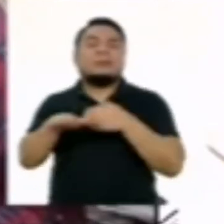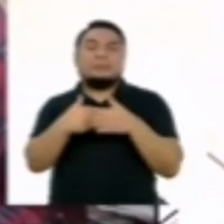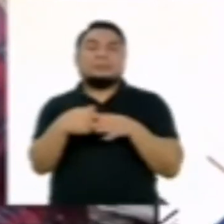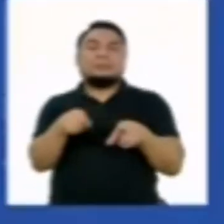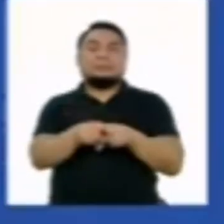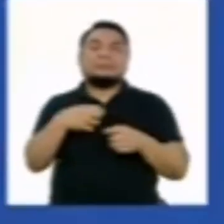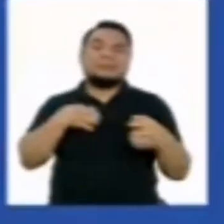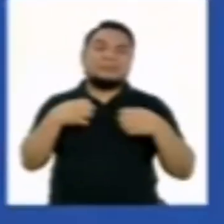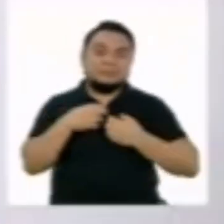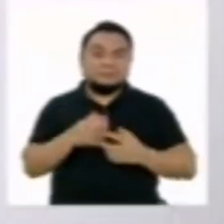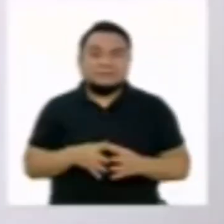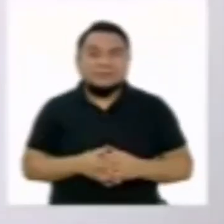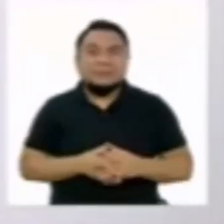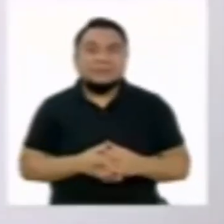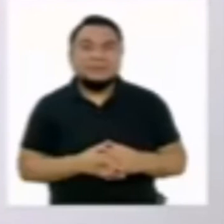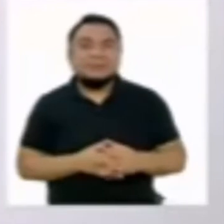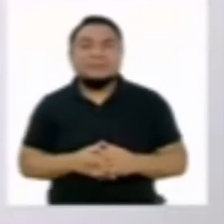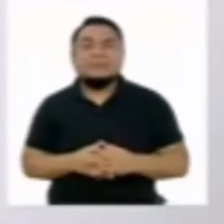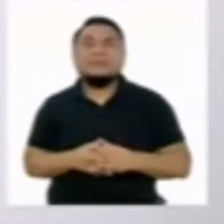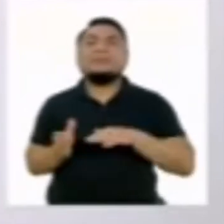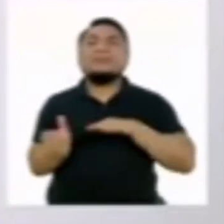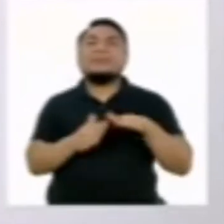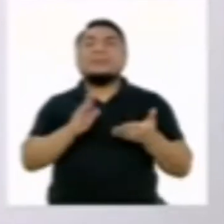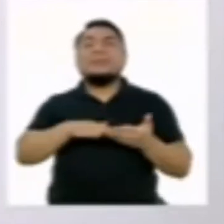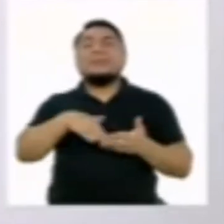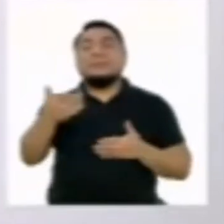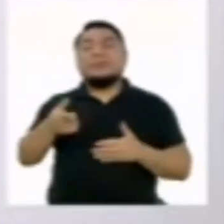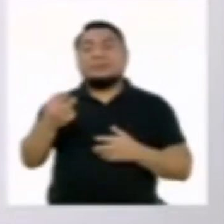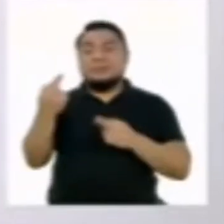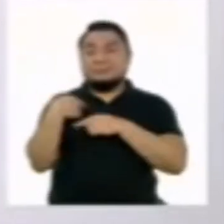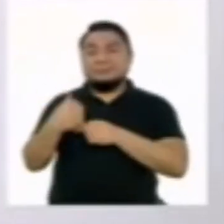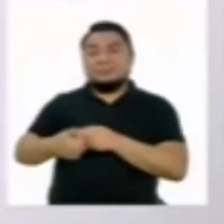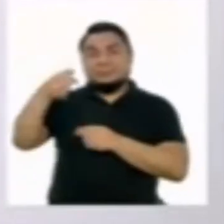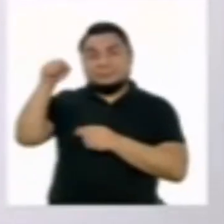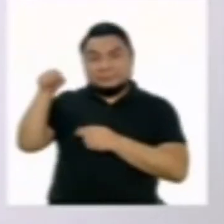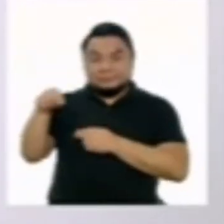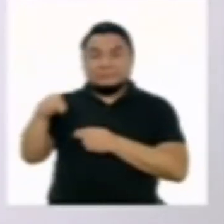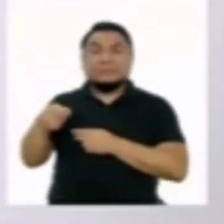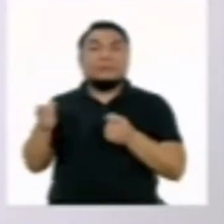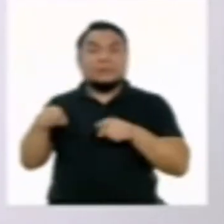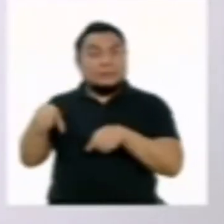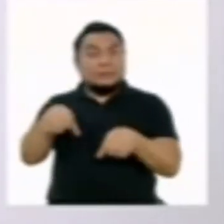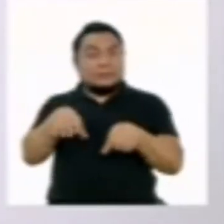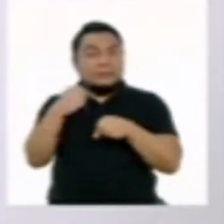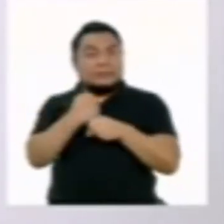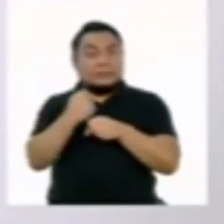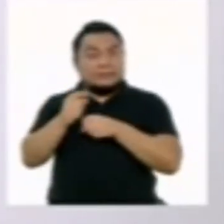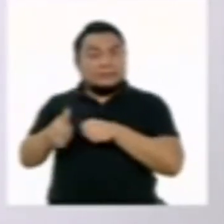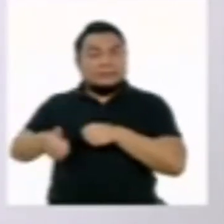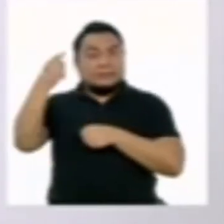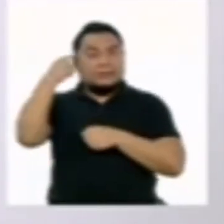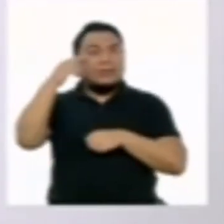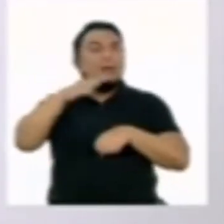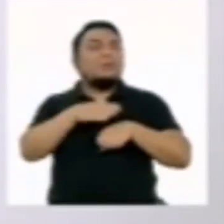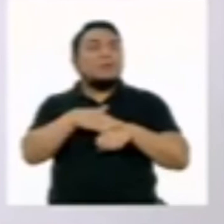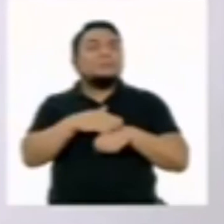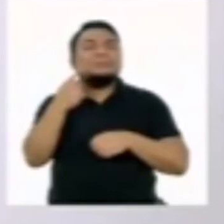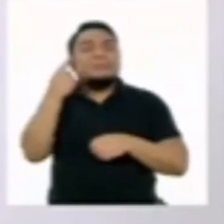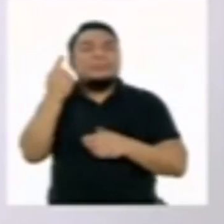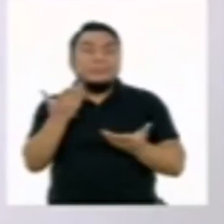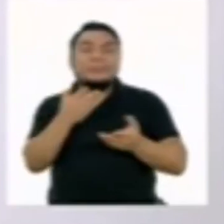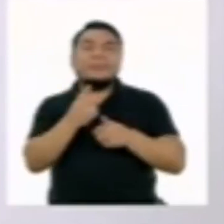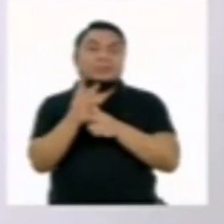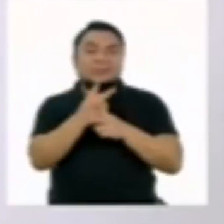tal vez nuestras quejas. Más allá del rol de las autoridades, al ejecutar medidas que propongan soluciones al